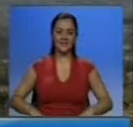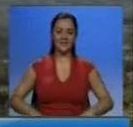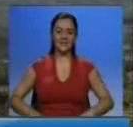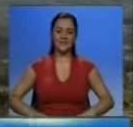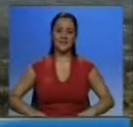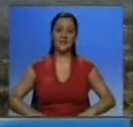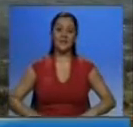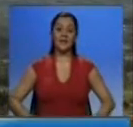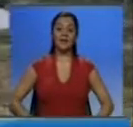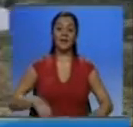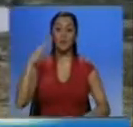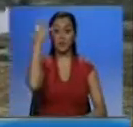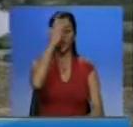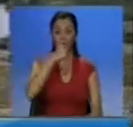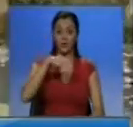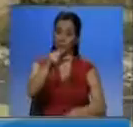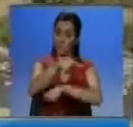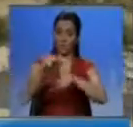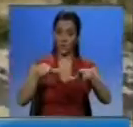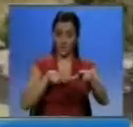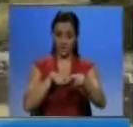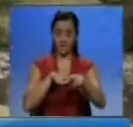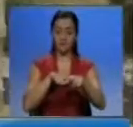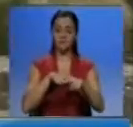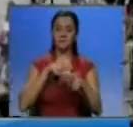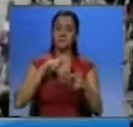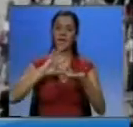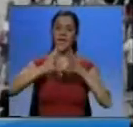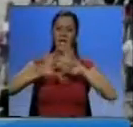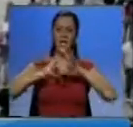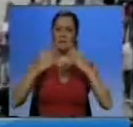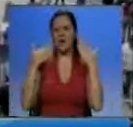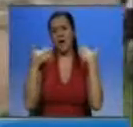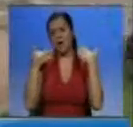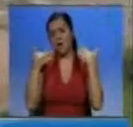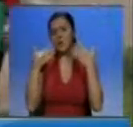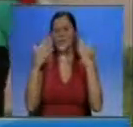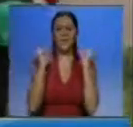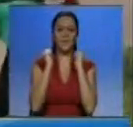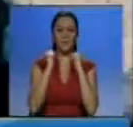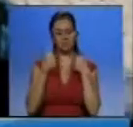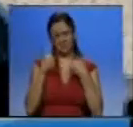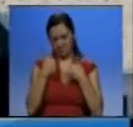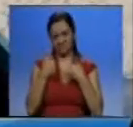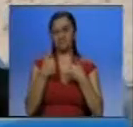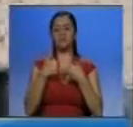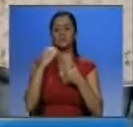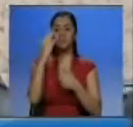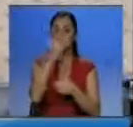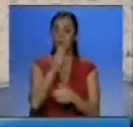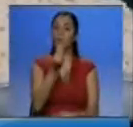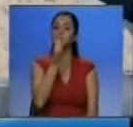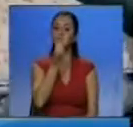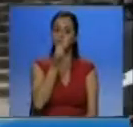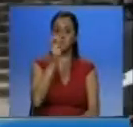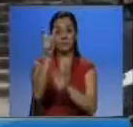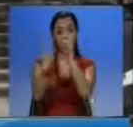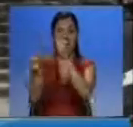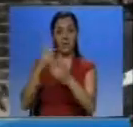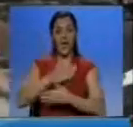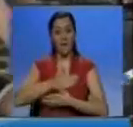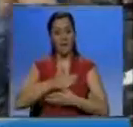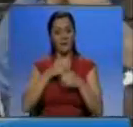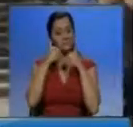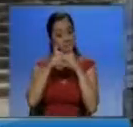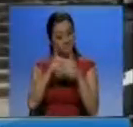Sus bellos paisajes, su clima perfecto, su gente amable y cariñosa, su deliciosa gastronomía hacen de